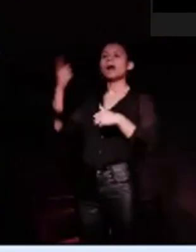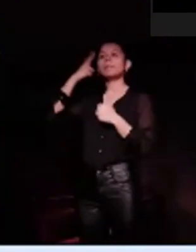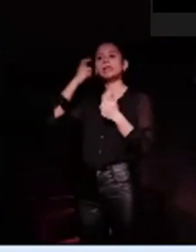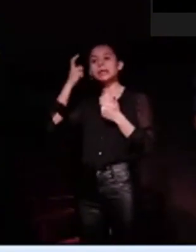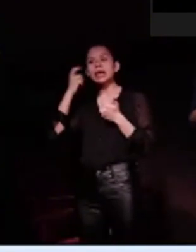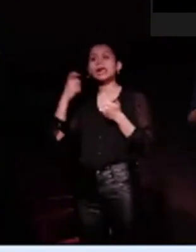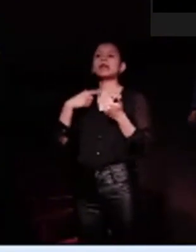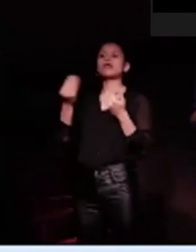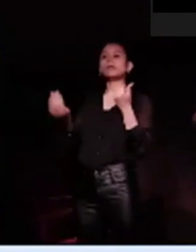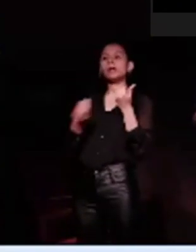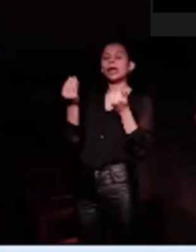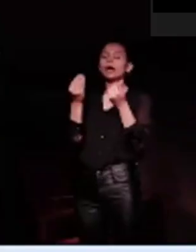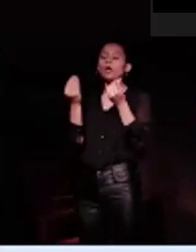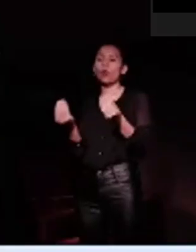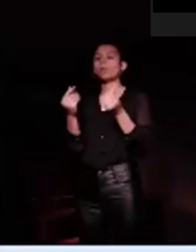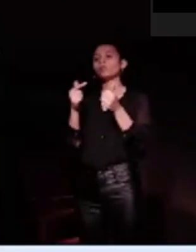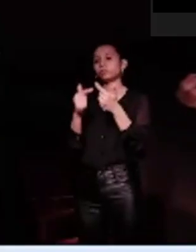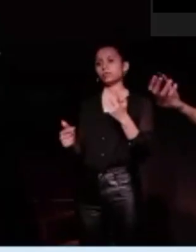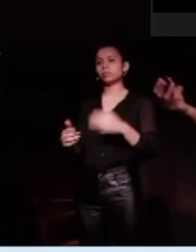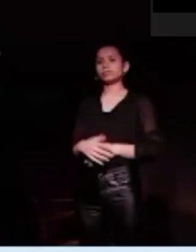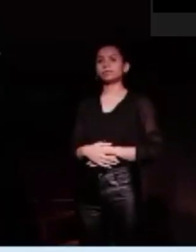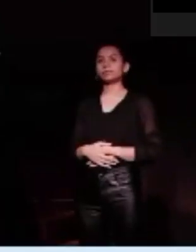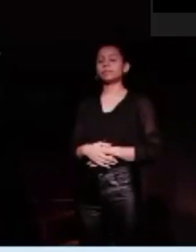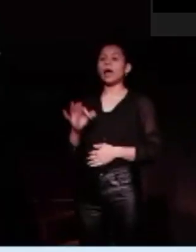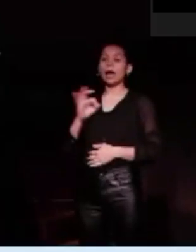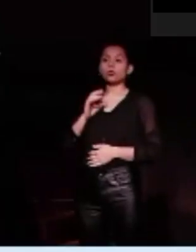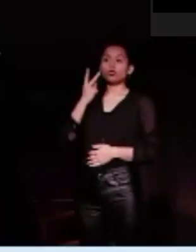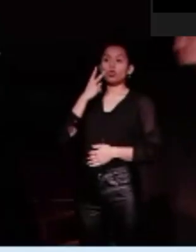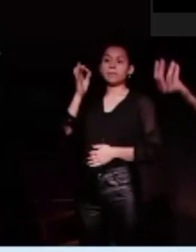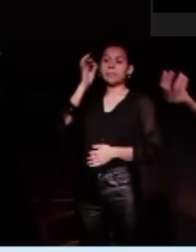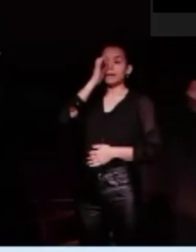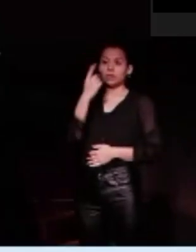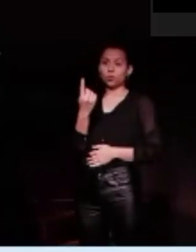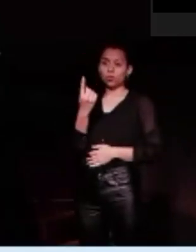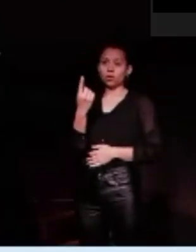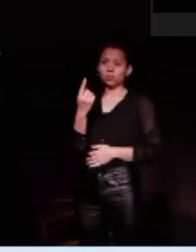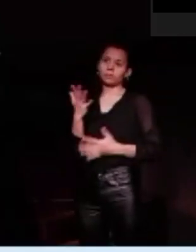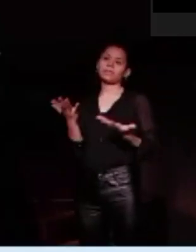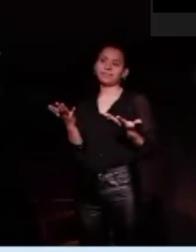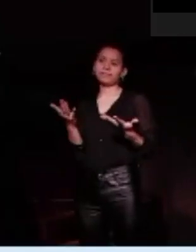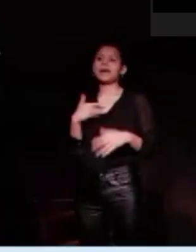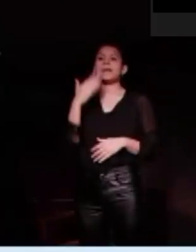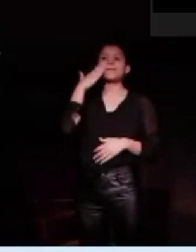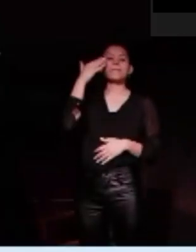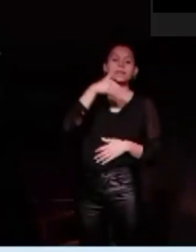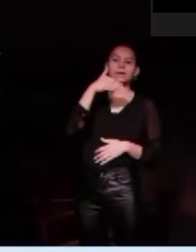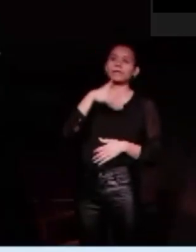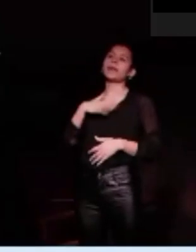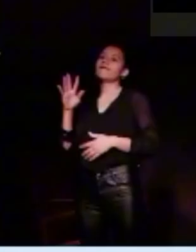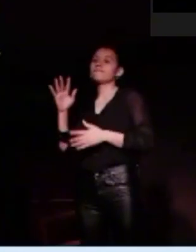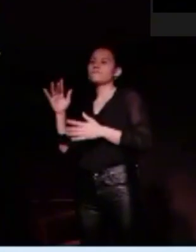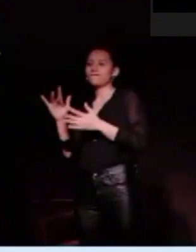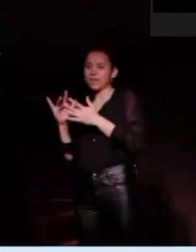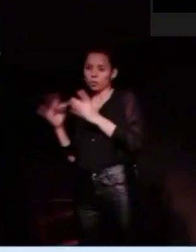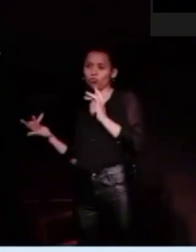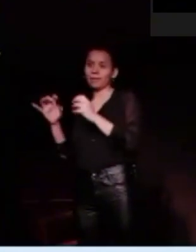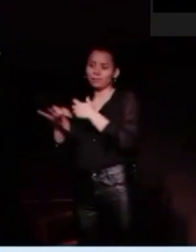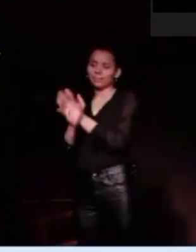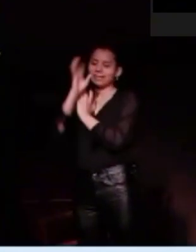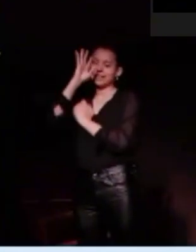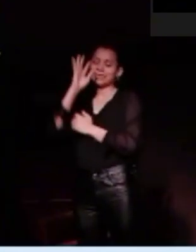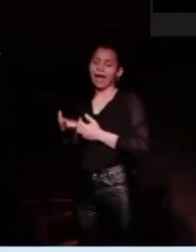En el 2021 fue una modalidad híbrida, por causas que todos sabemos, pero